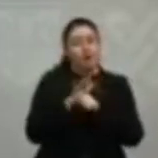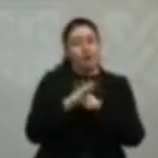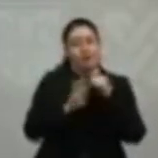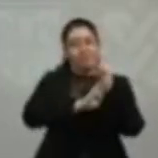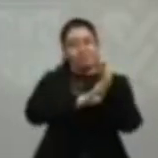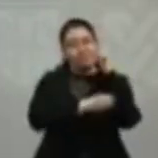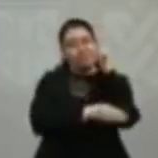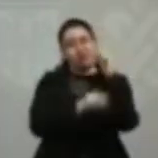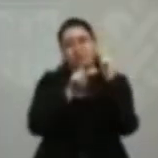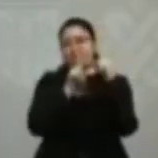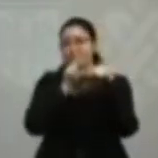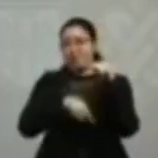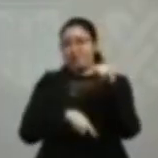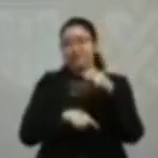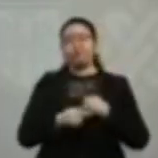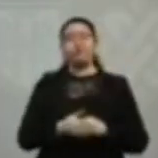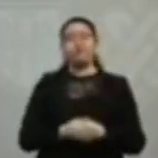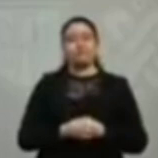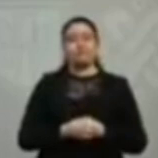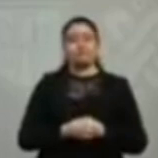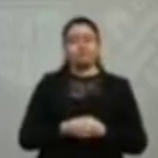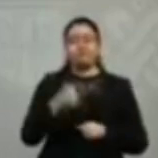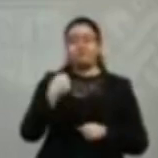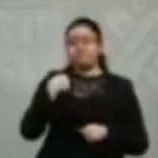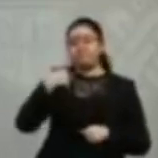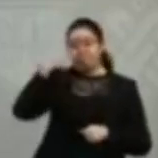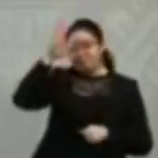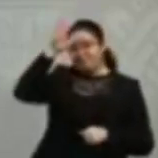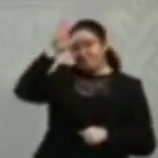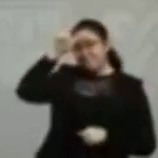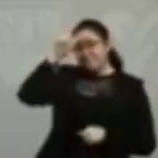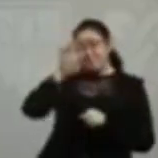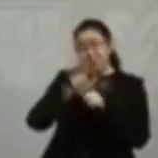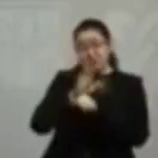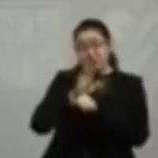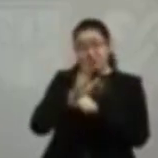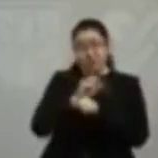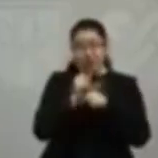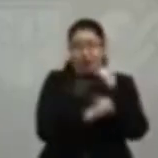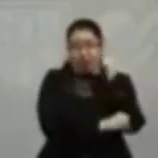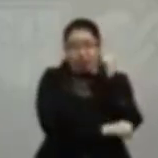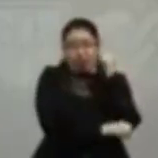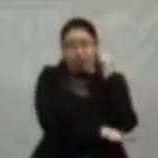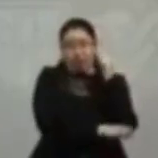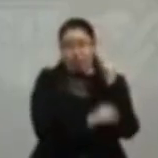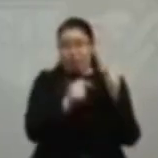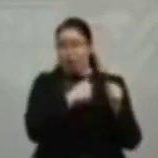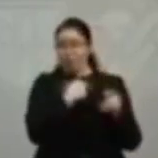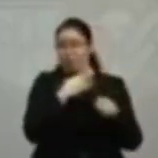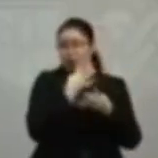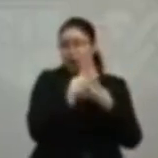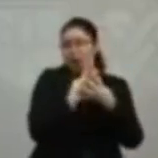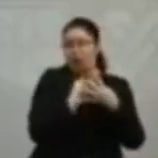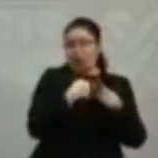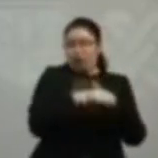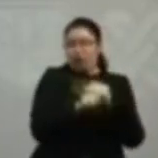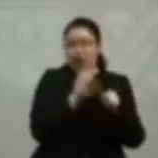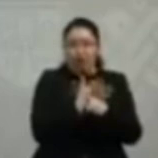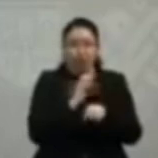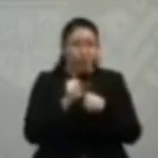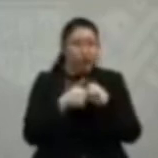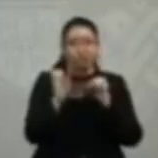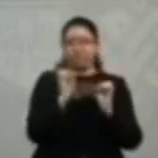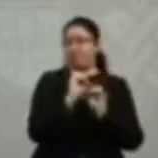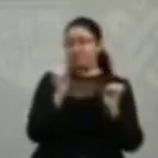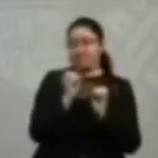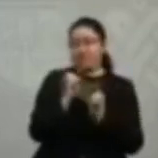del embarazo. Siempre he estado de acuerdo que no se debe penalizar el aborto y que se deben dar las condiciones para